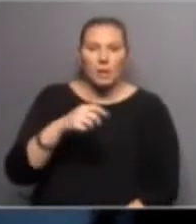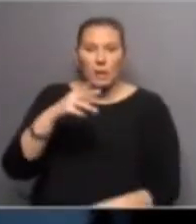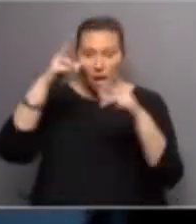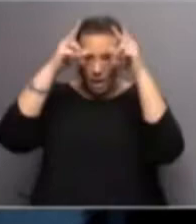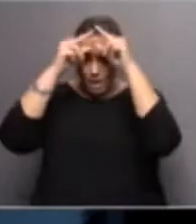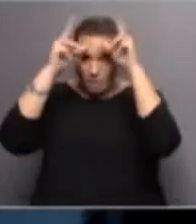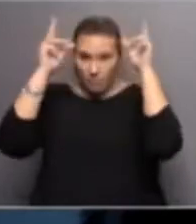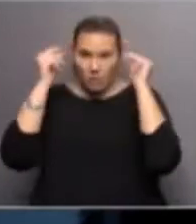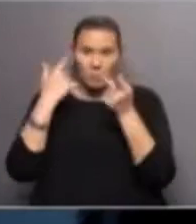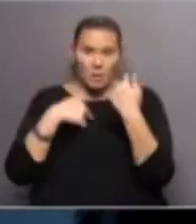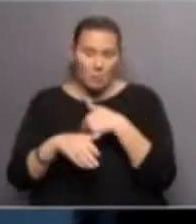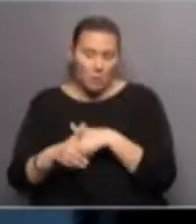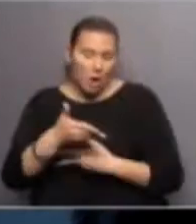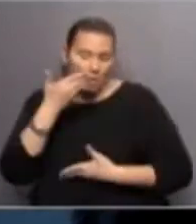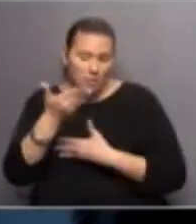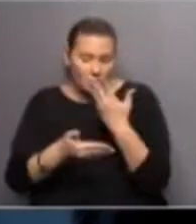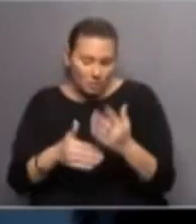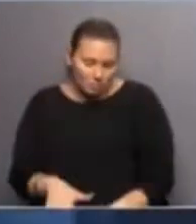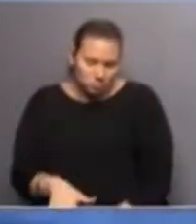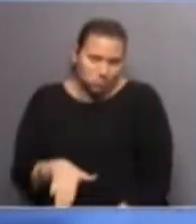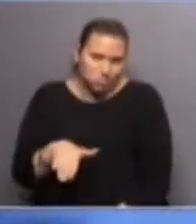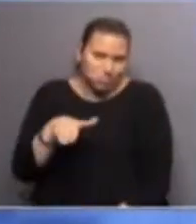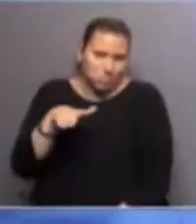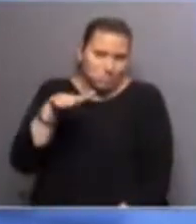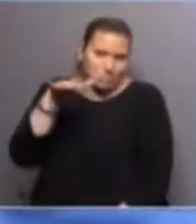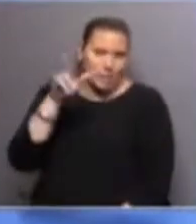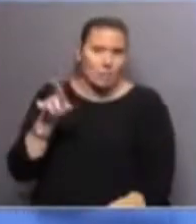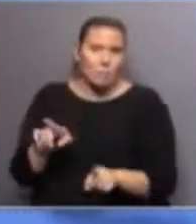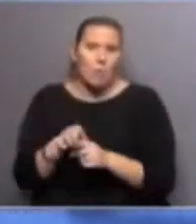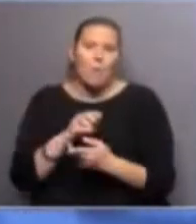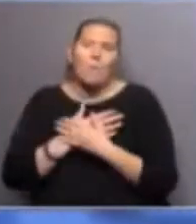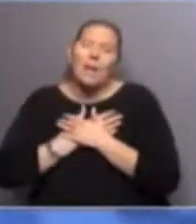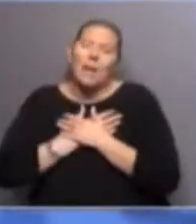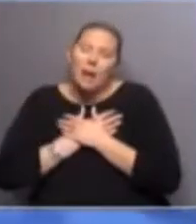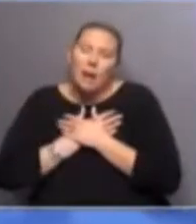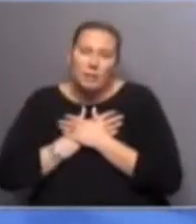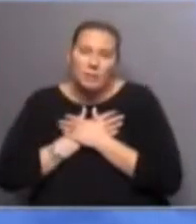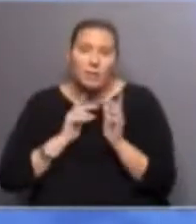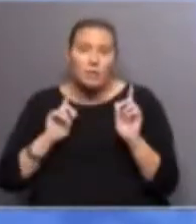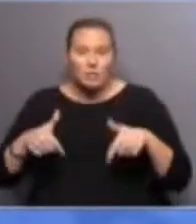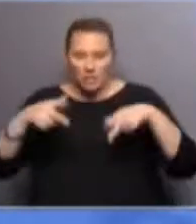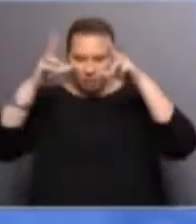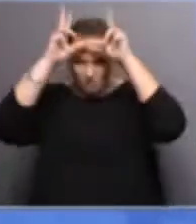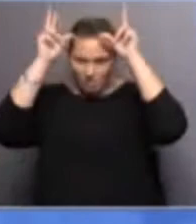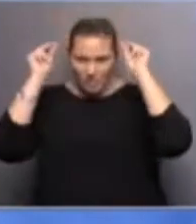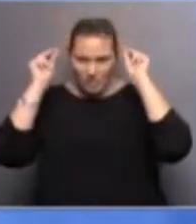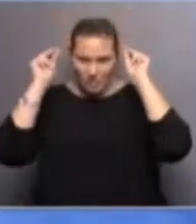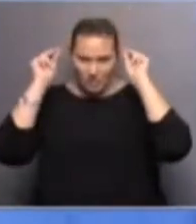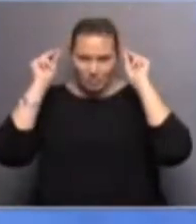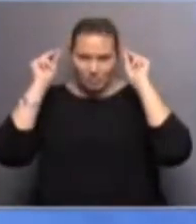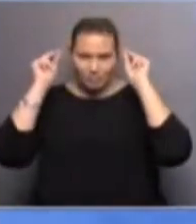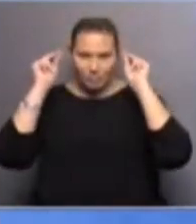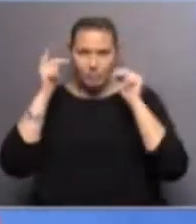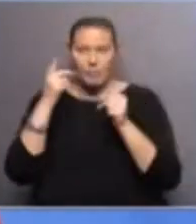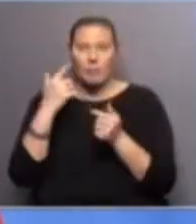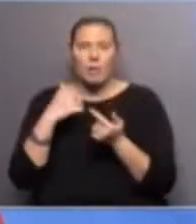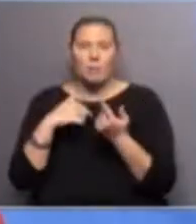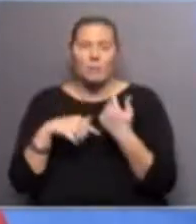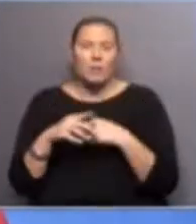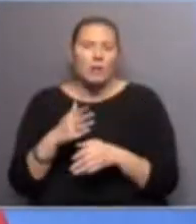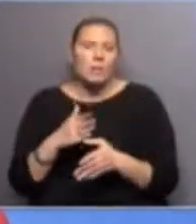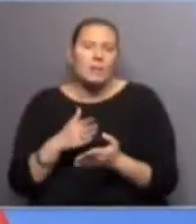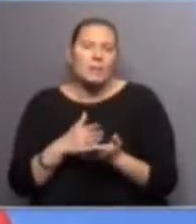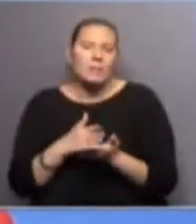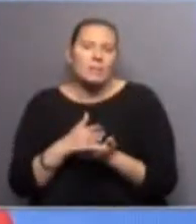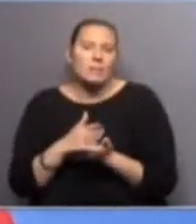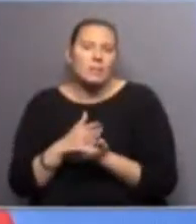cantaste toda la vida. Sí, bueno, lo mismo. Amo mi profesión, soy licenciada en enfermería. Pero siempre fue